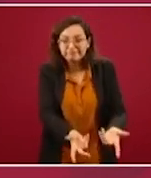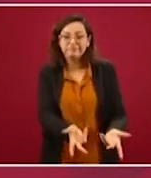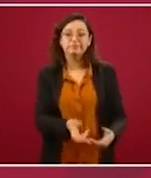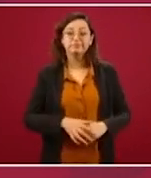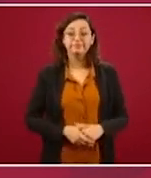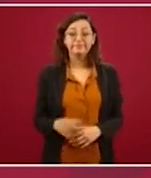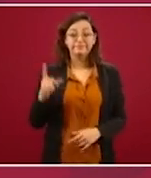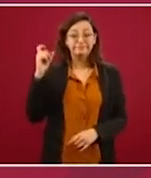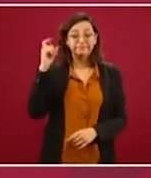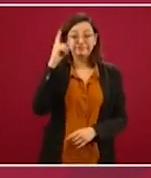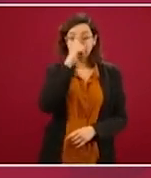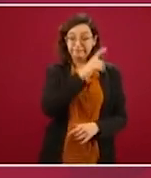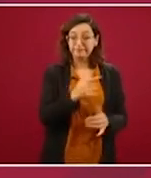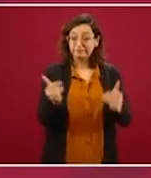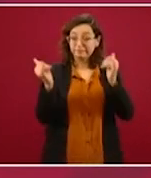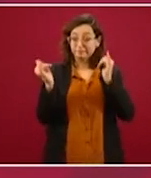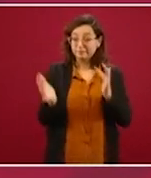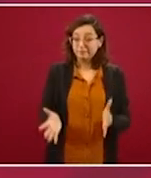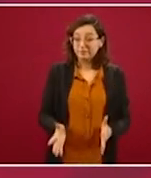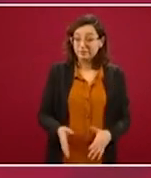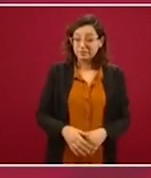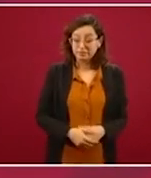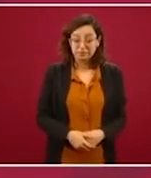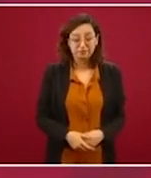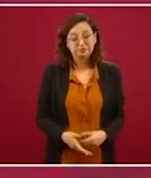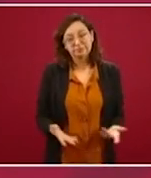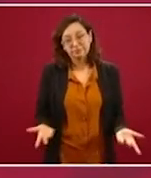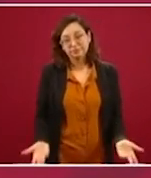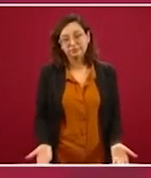Entonces estamos reduciendo esos tiempos.